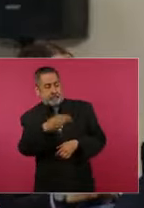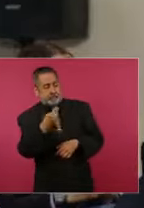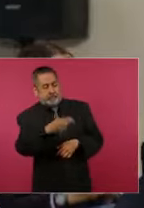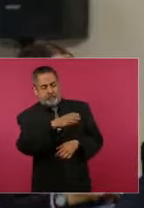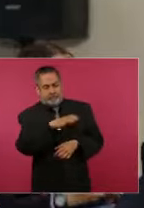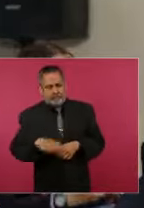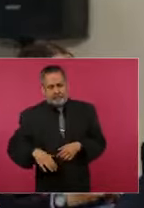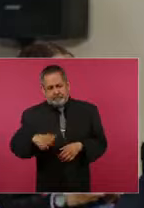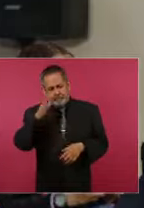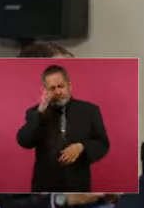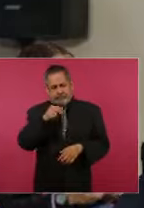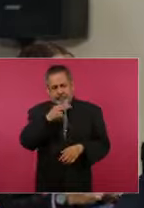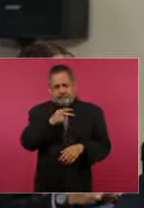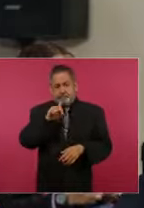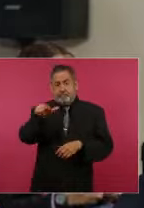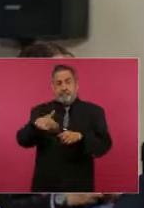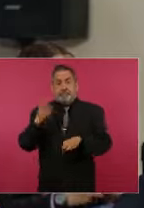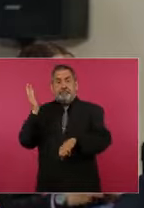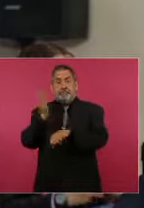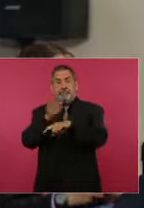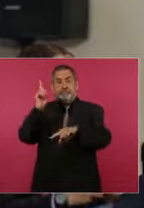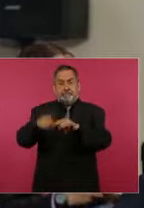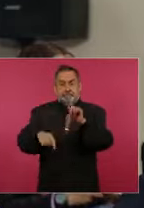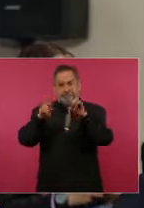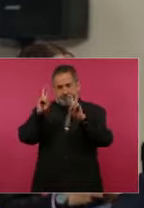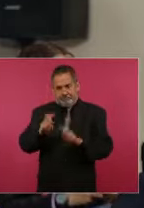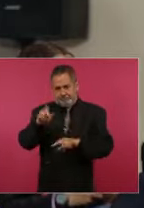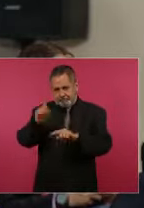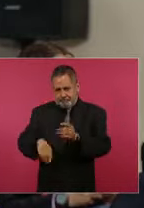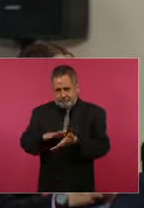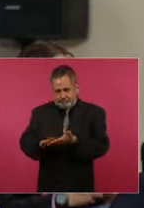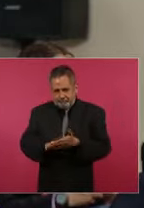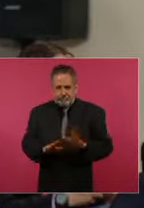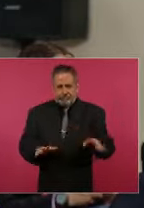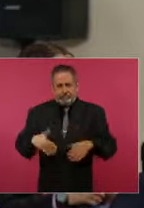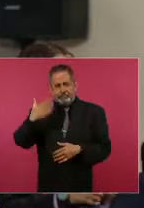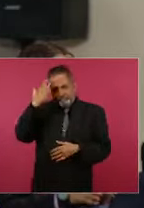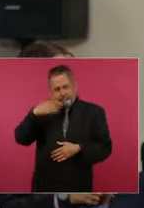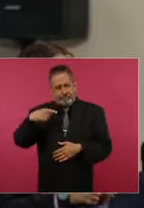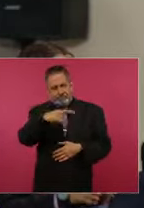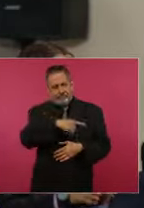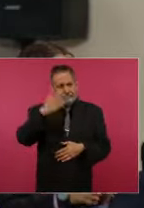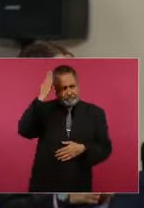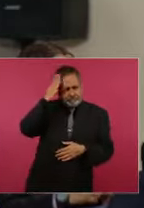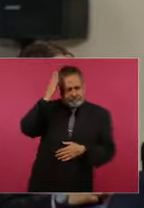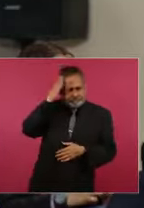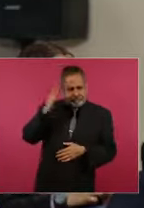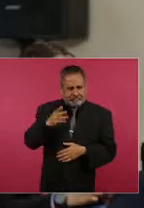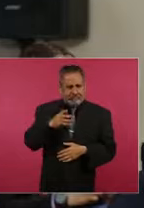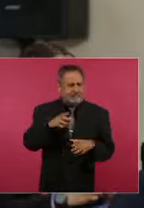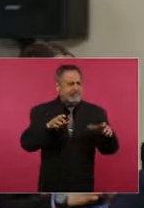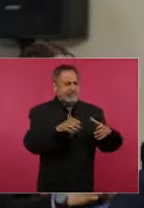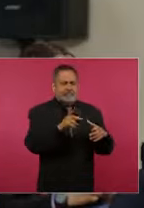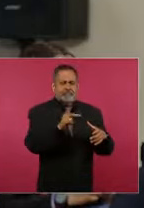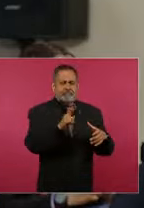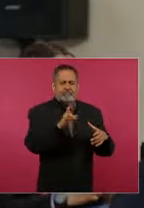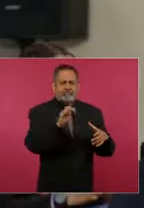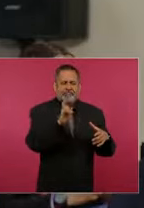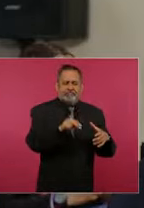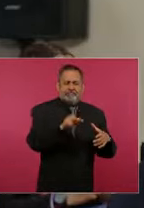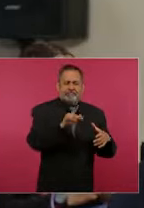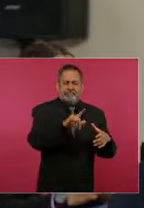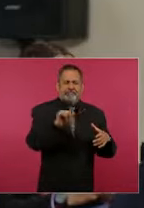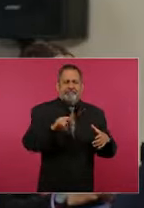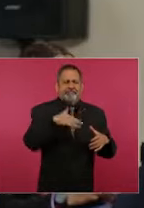no pues le vayan a bajar la mañanera, pero pues ya sabemos que es el líder de la priandilla inmobiliaria, así como le decimos, y